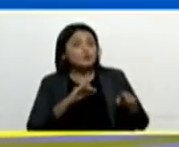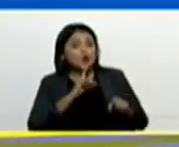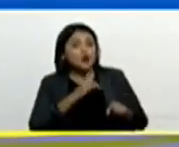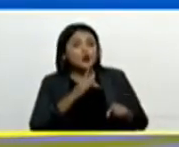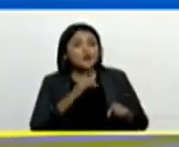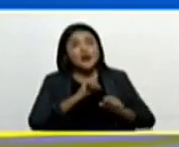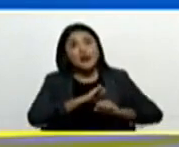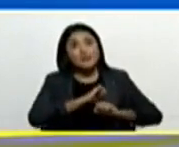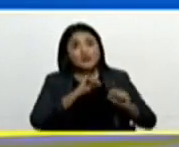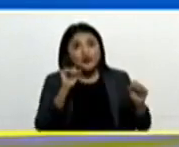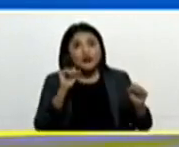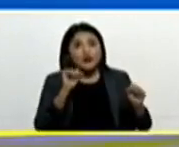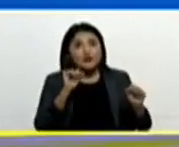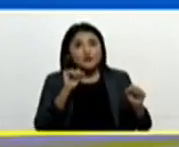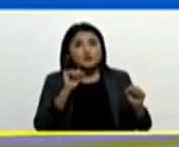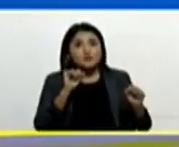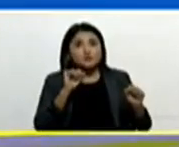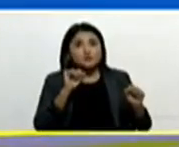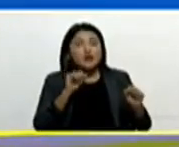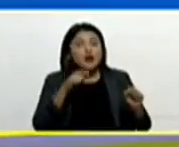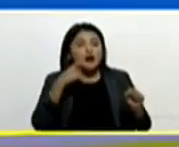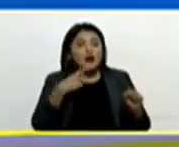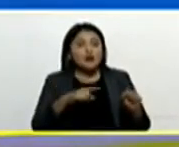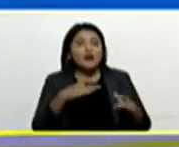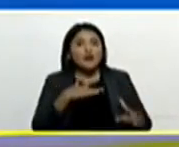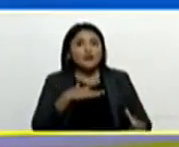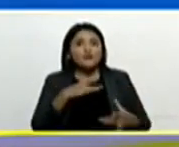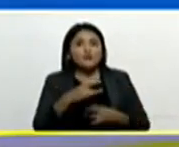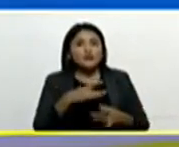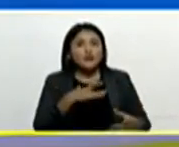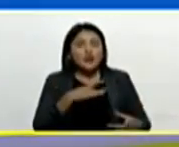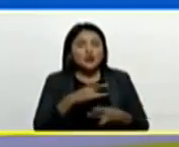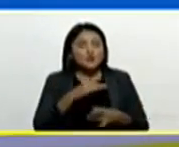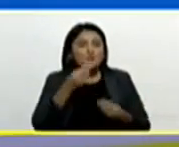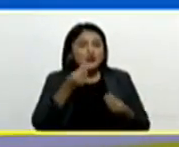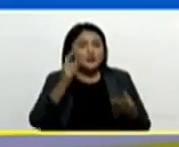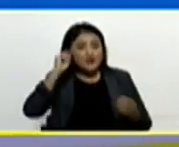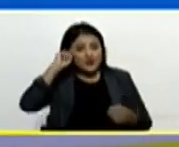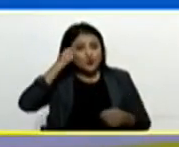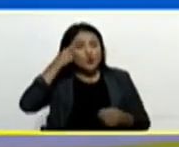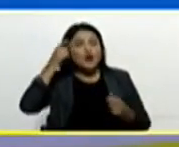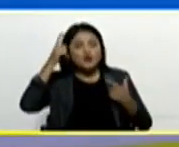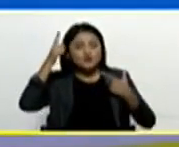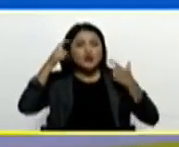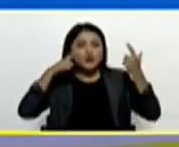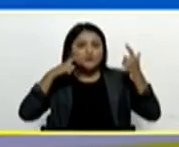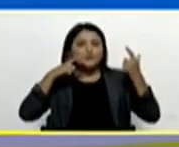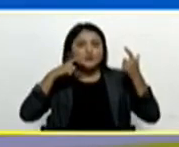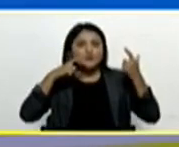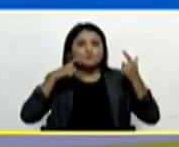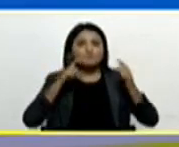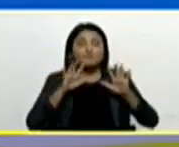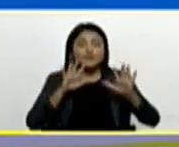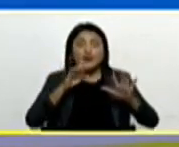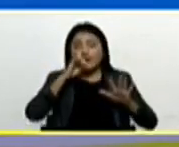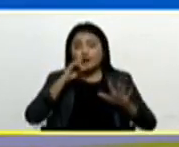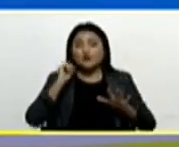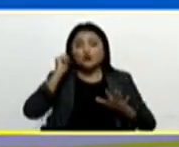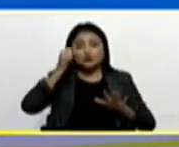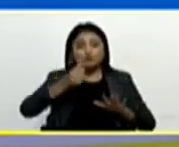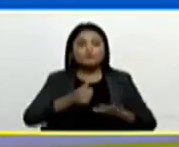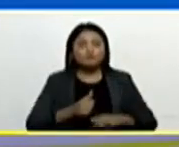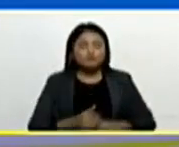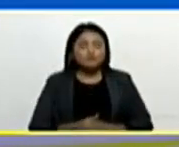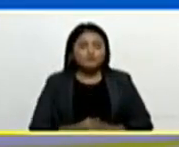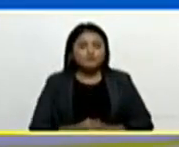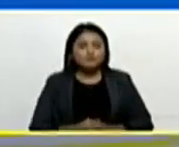compañero Maduro, también ha habido actos recordando y conmemorando estos 10 años de siembra del